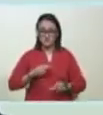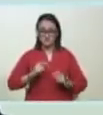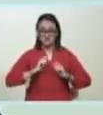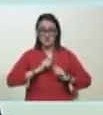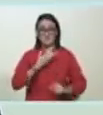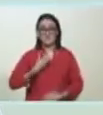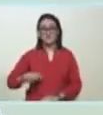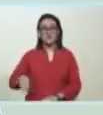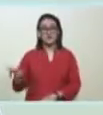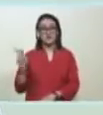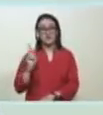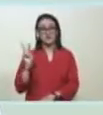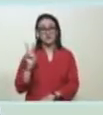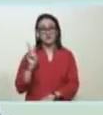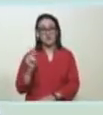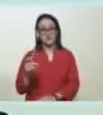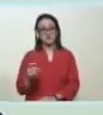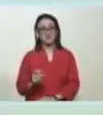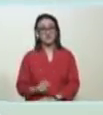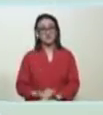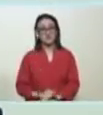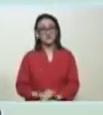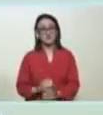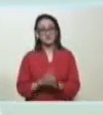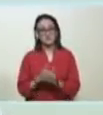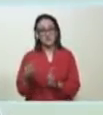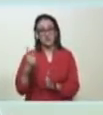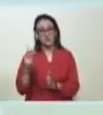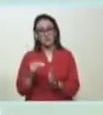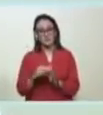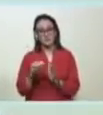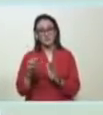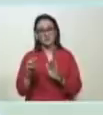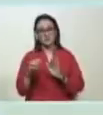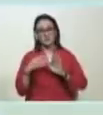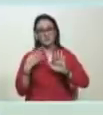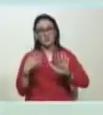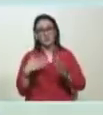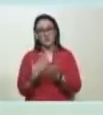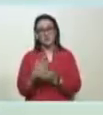presidente de la República Bolivariana de Venezuela para el periodo